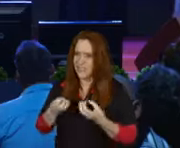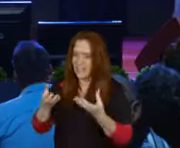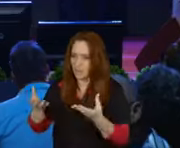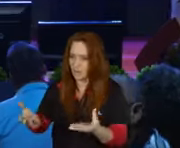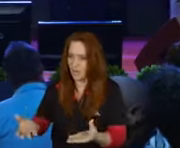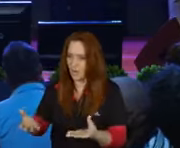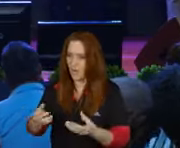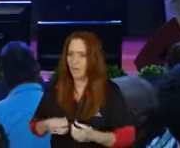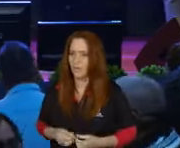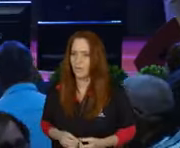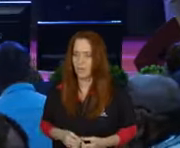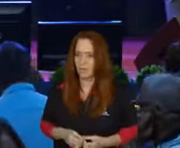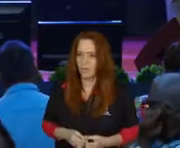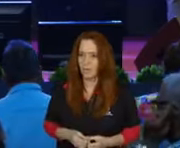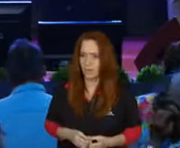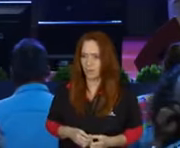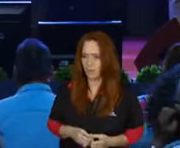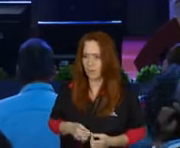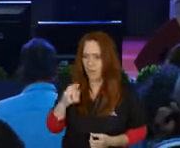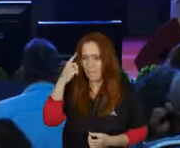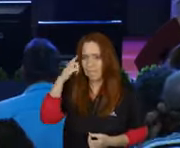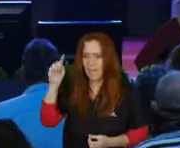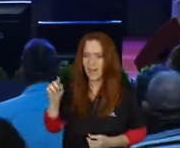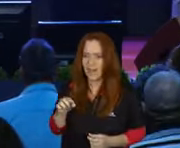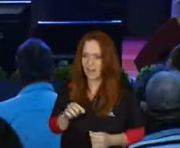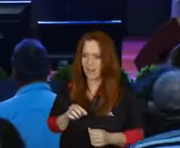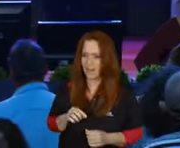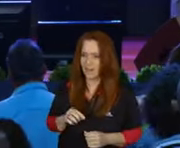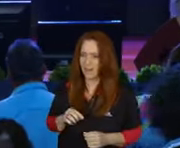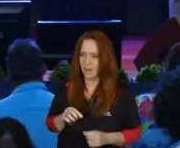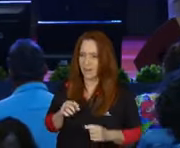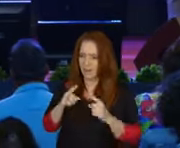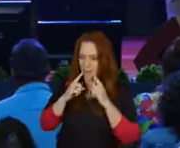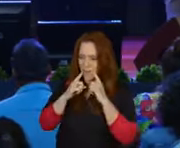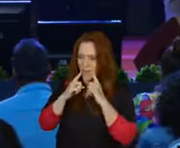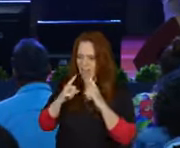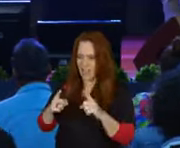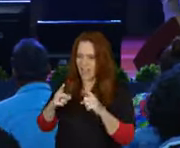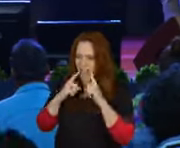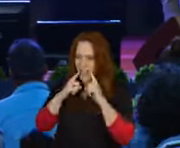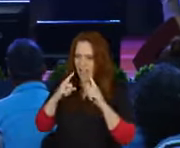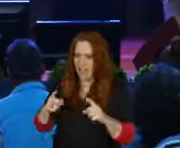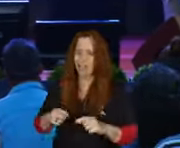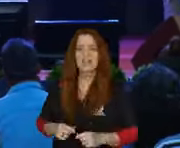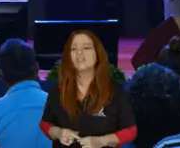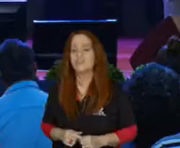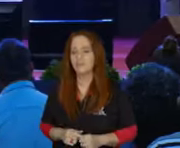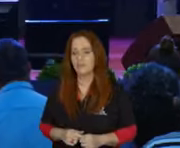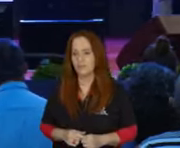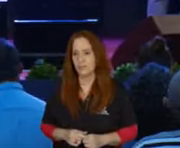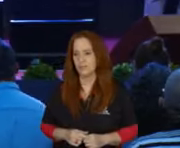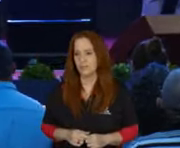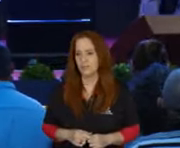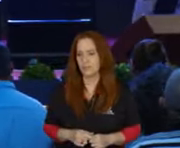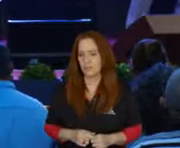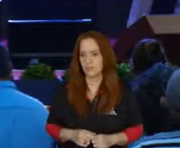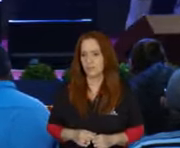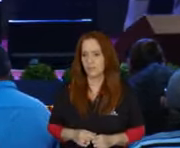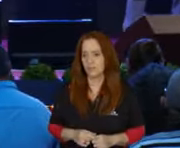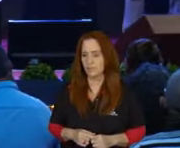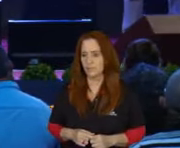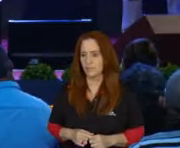escorpiones. Para que estés arriba y no abajo. Para que estés al frente y no en la cola. Pero eso requiere ¿qué? Transparencia. Y